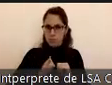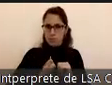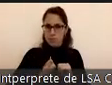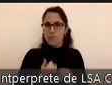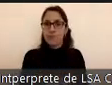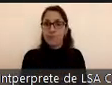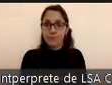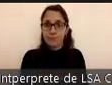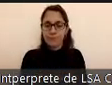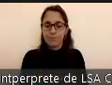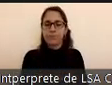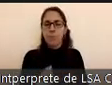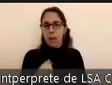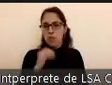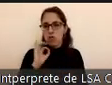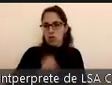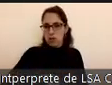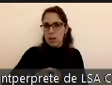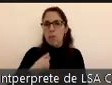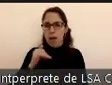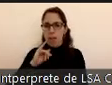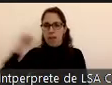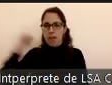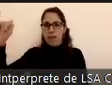y entonces así lo solucionamos.